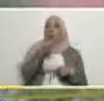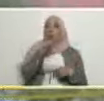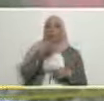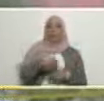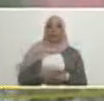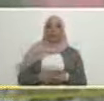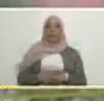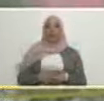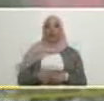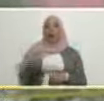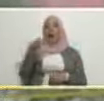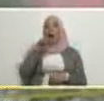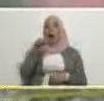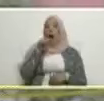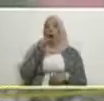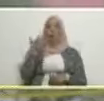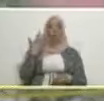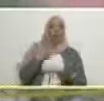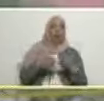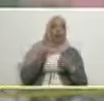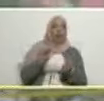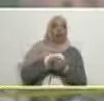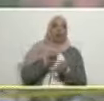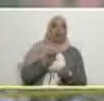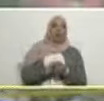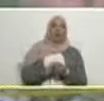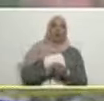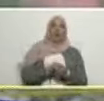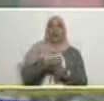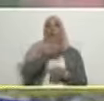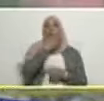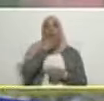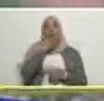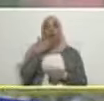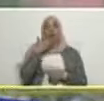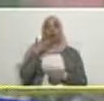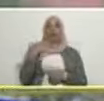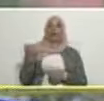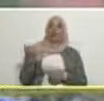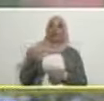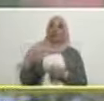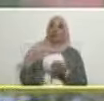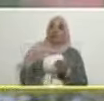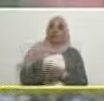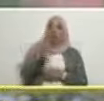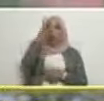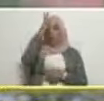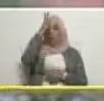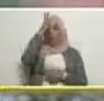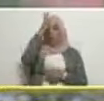Tome agua de coco. Y si es de Falcón, mejor. Agua de coco es Falcón.